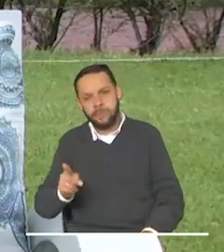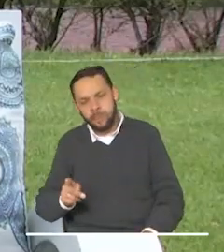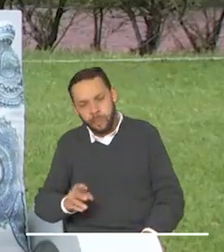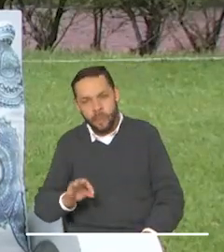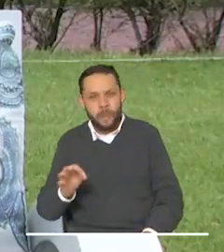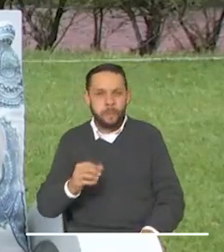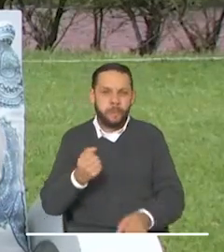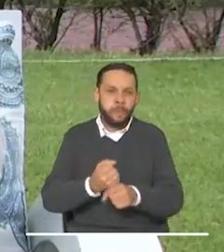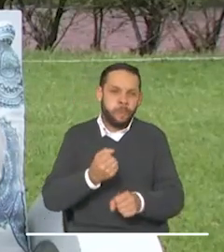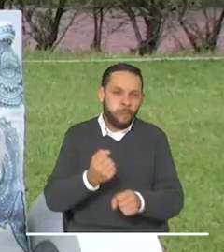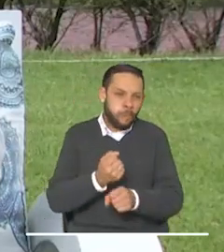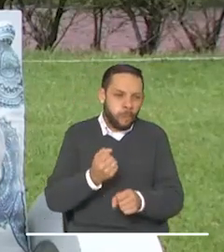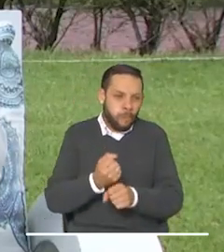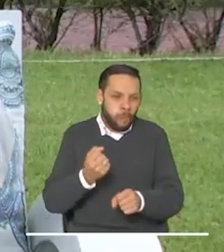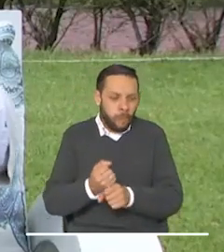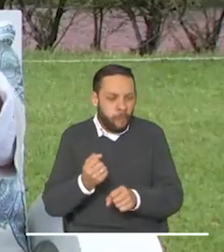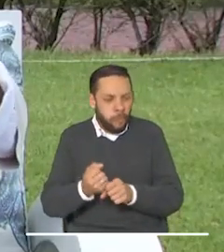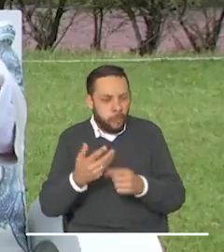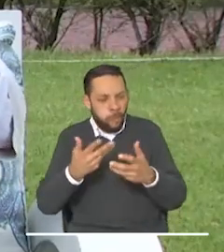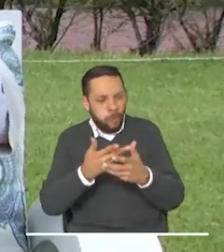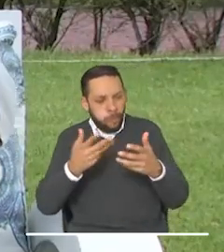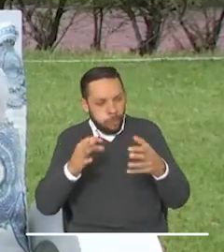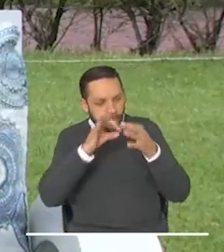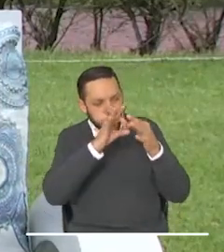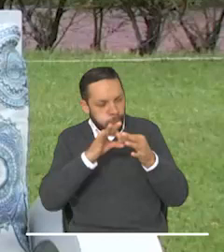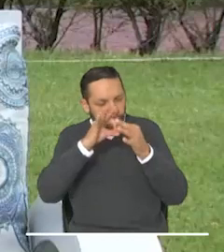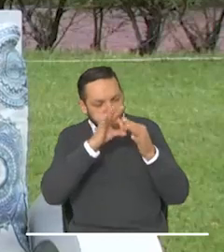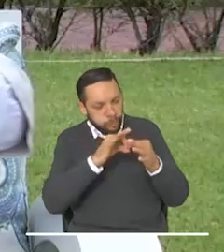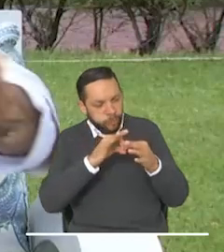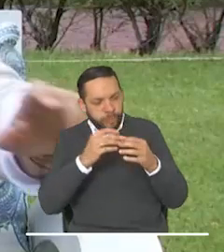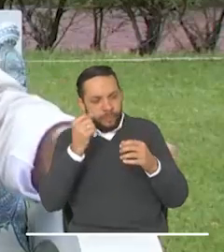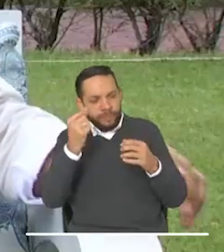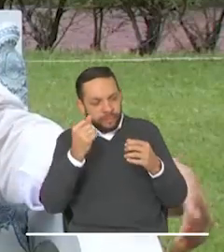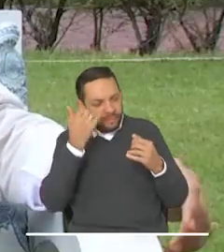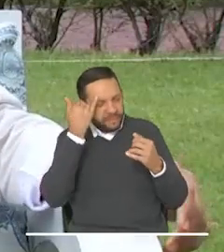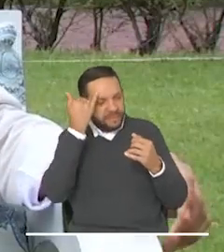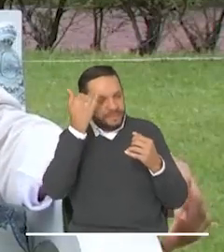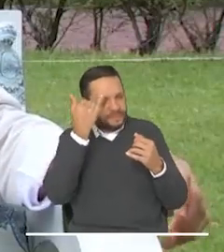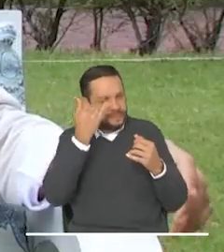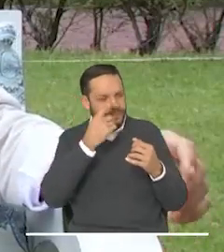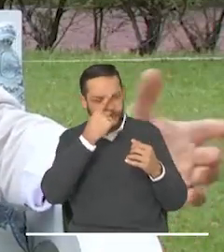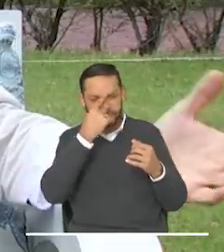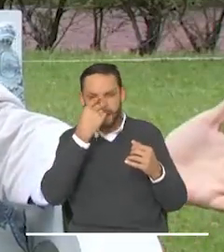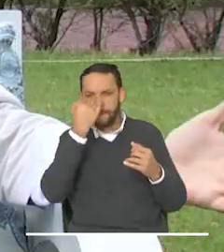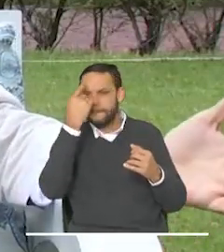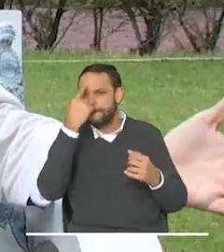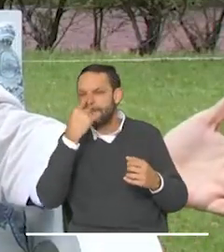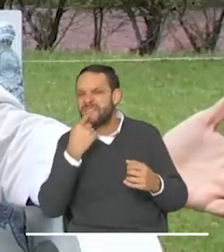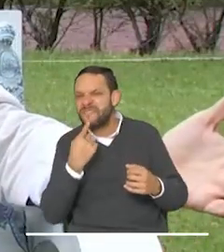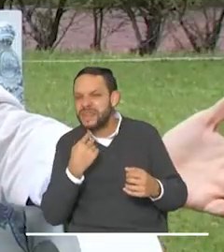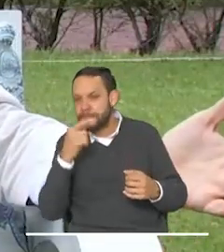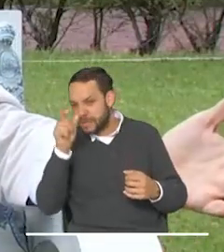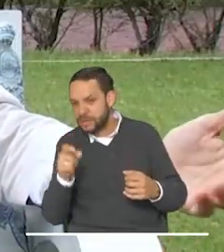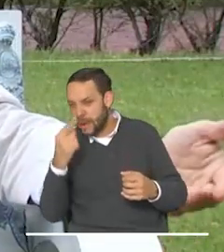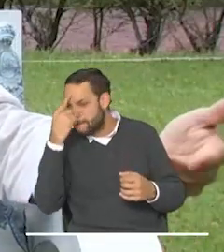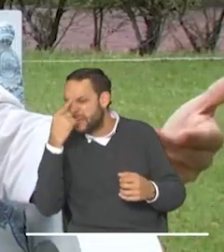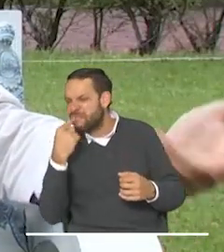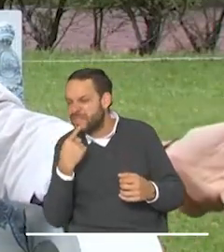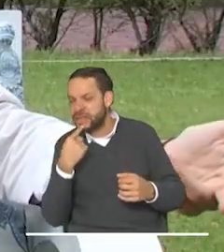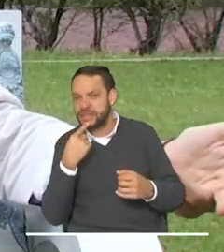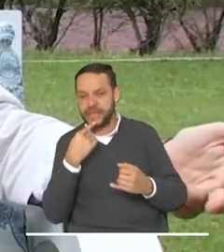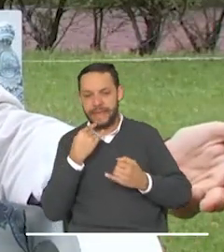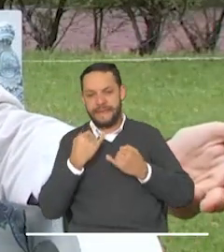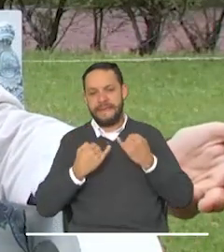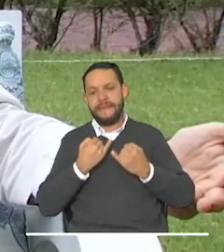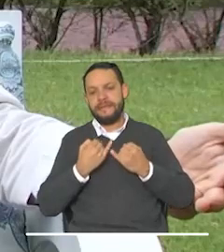y muchas más pues nos llevan a tener cierto tipo de personalidad muchas personas no